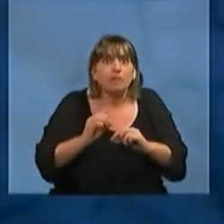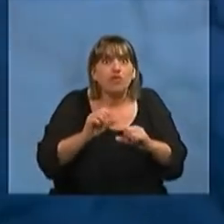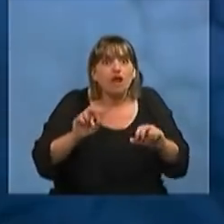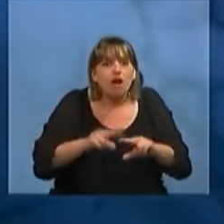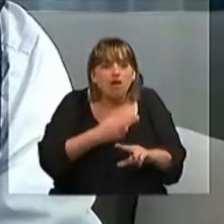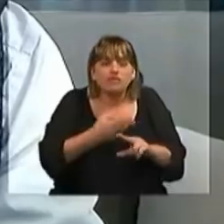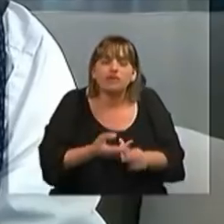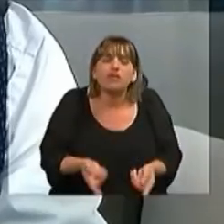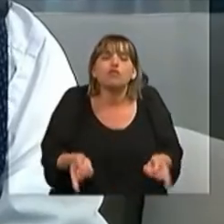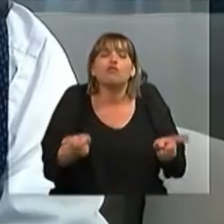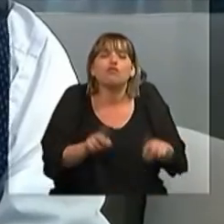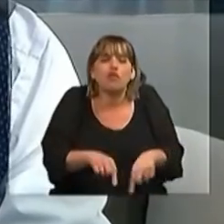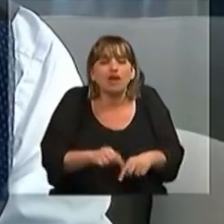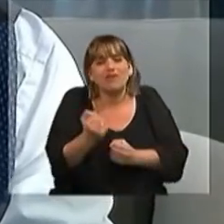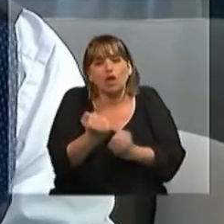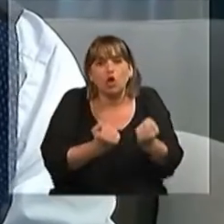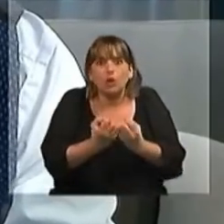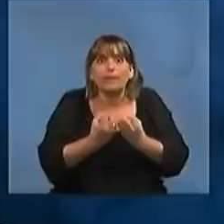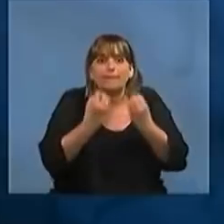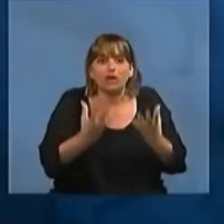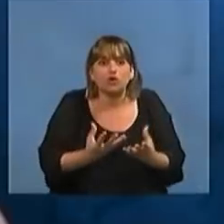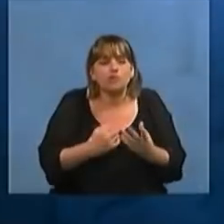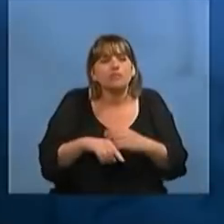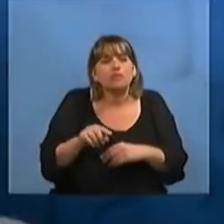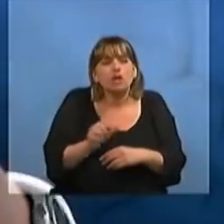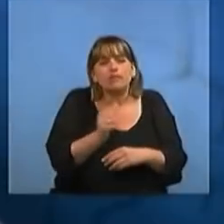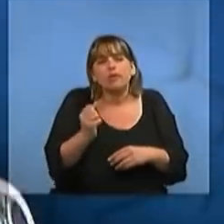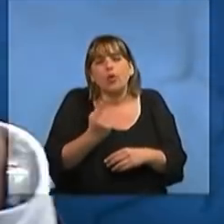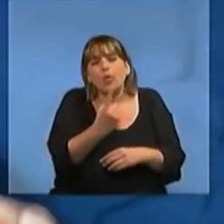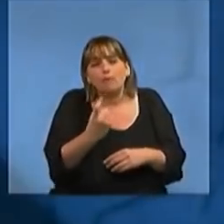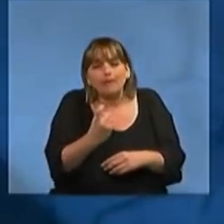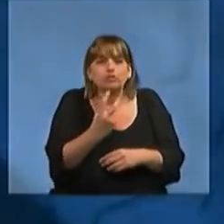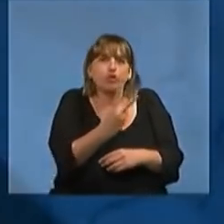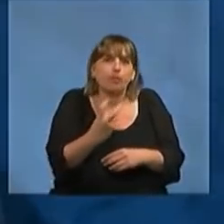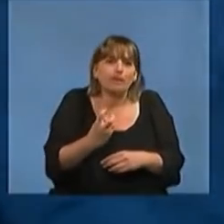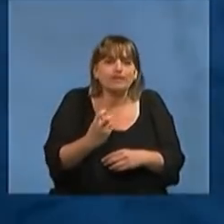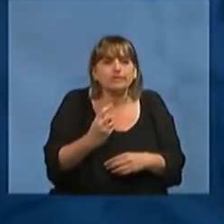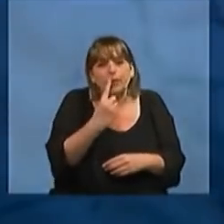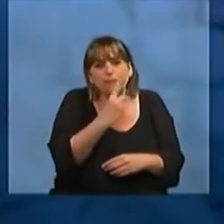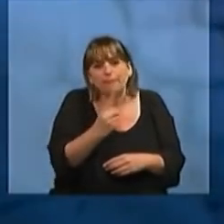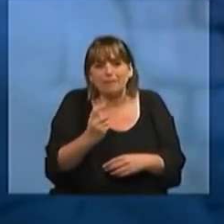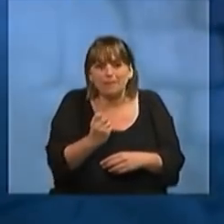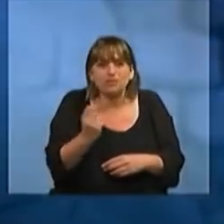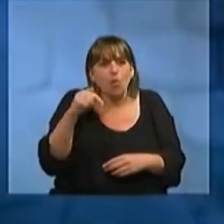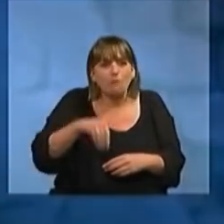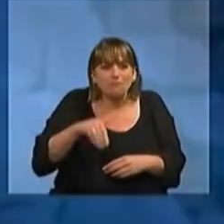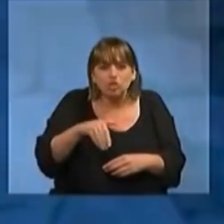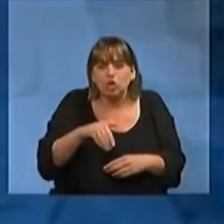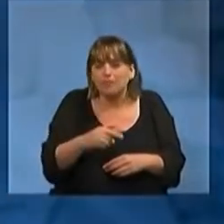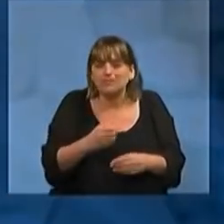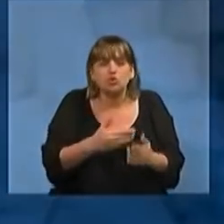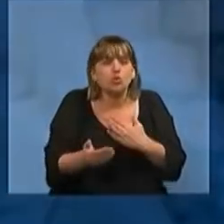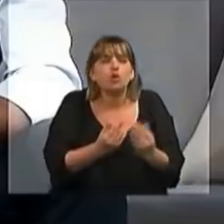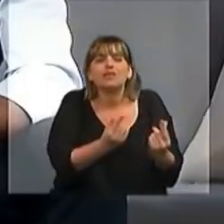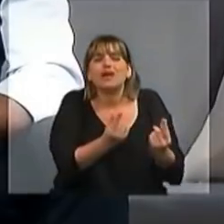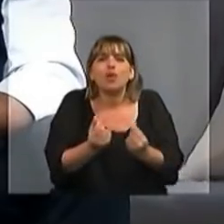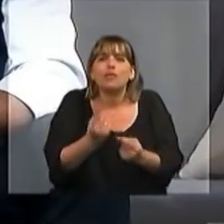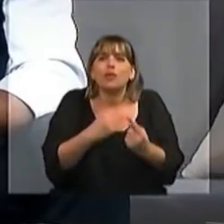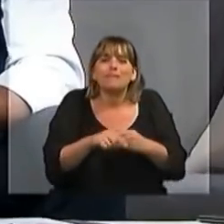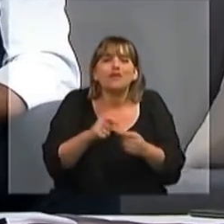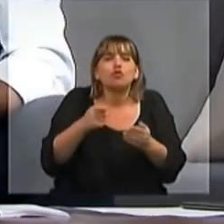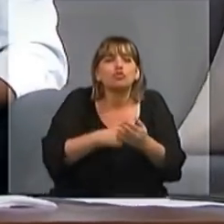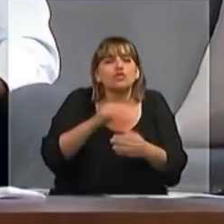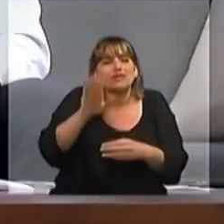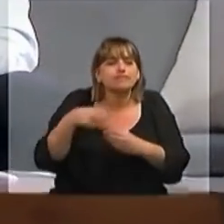economía. Premiar al que pone un peso, dos pesos, mil pesos, un millón de pesos y contrata gente. Y eso lo